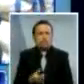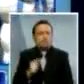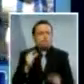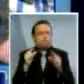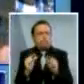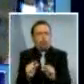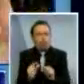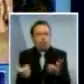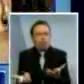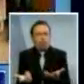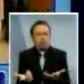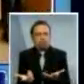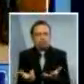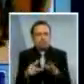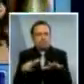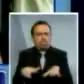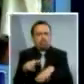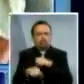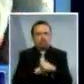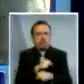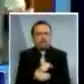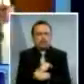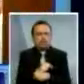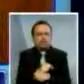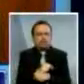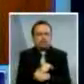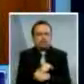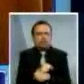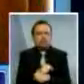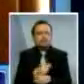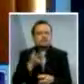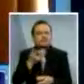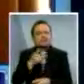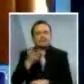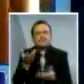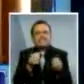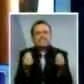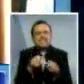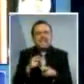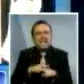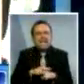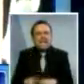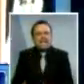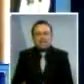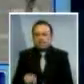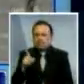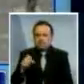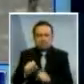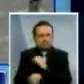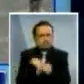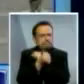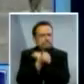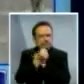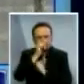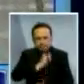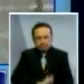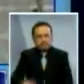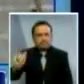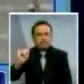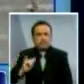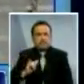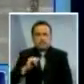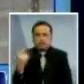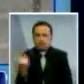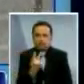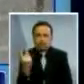insuficiente o absurda. Yo digo, ¿qué hay que hacer para que una persona le den presidio perpetuo? Si resulta que quemar vivo a